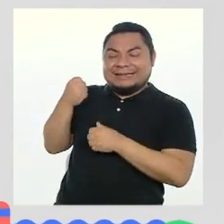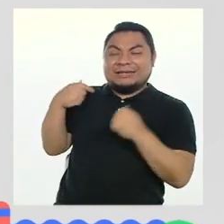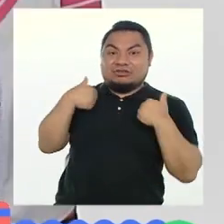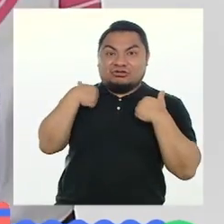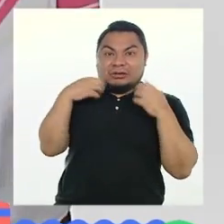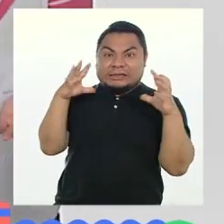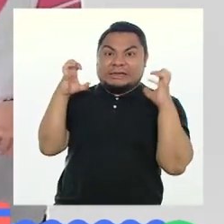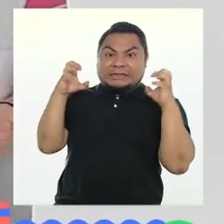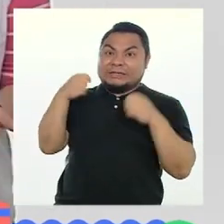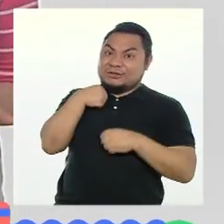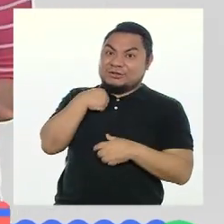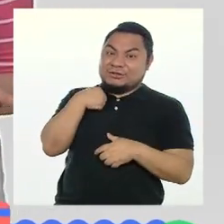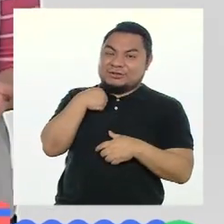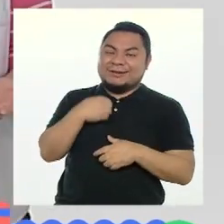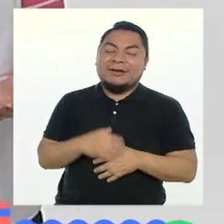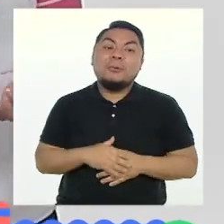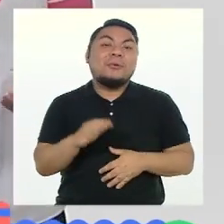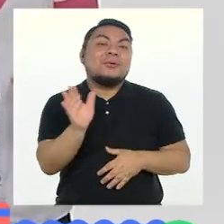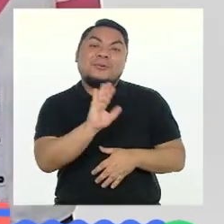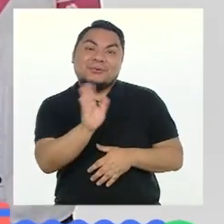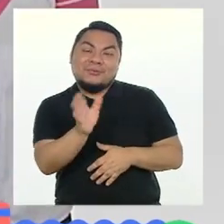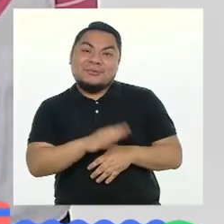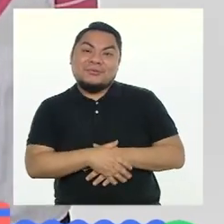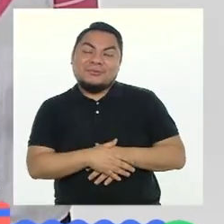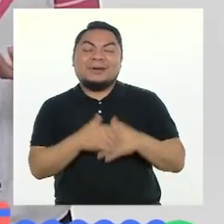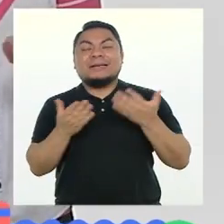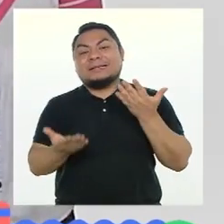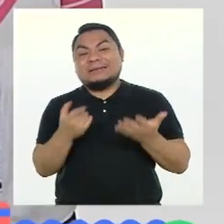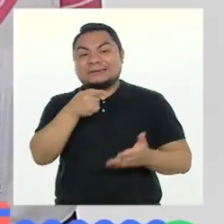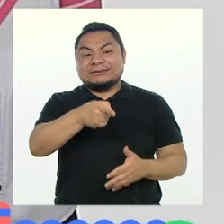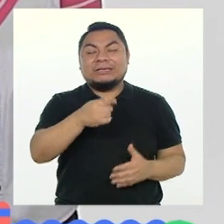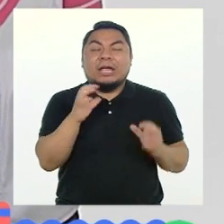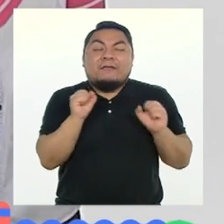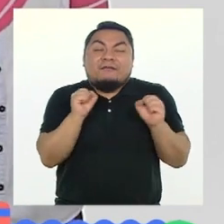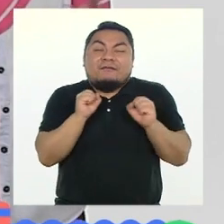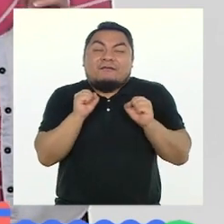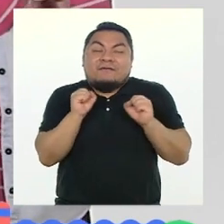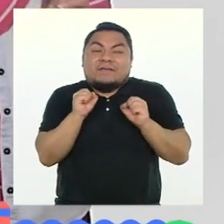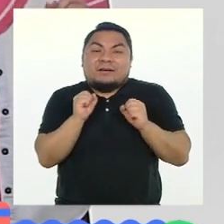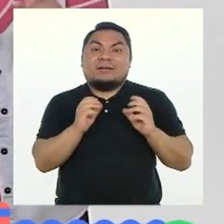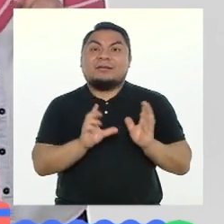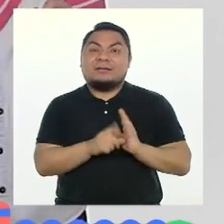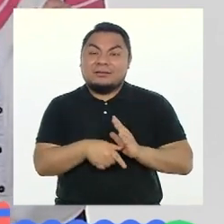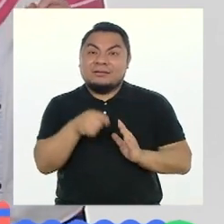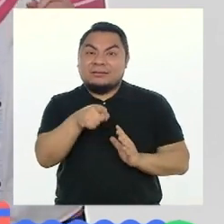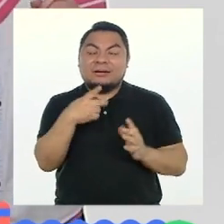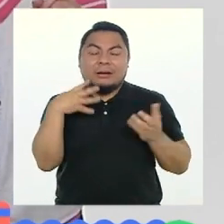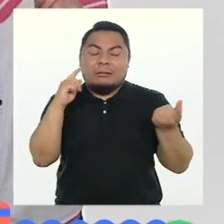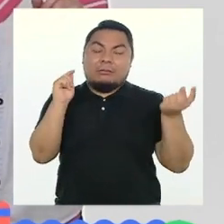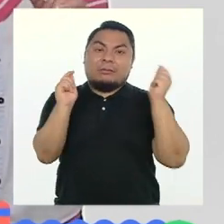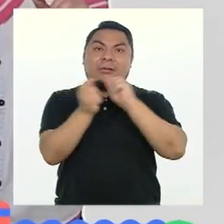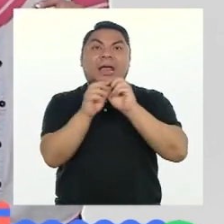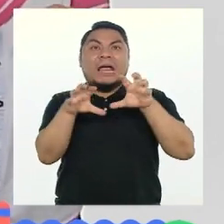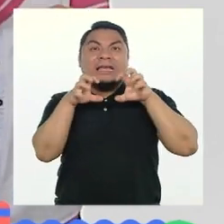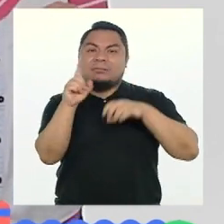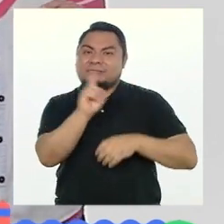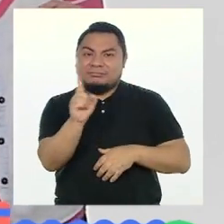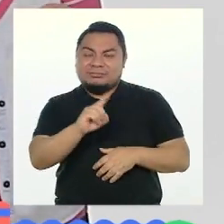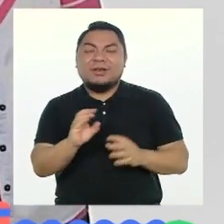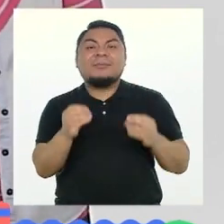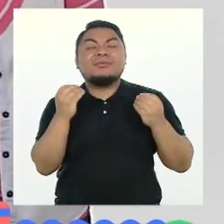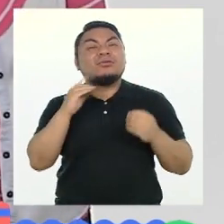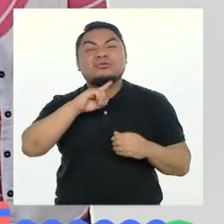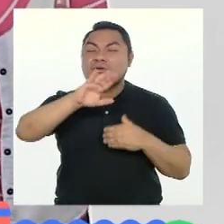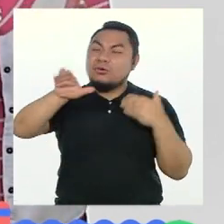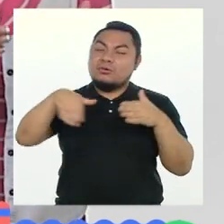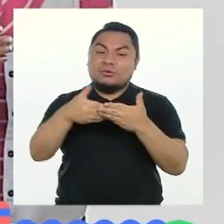hielo? No, Calcetín, seguro te enfriarás mucho, pero no te transformarás en hielo, ya que no